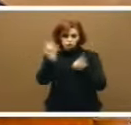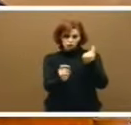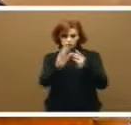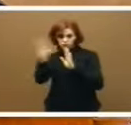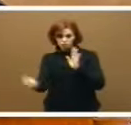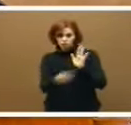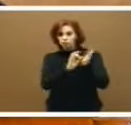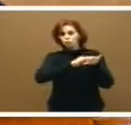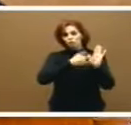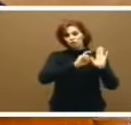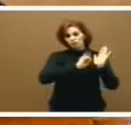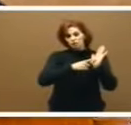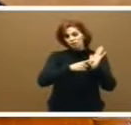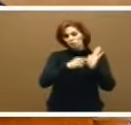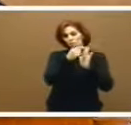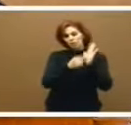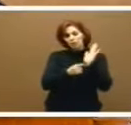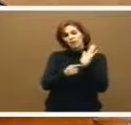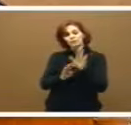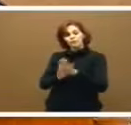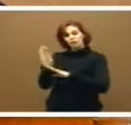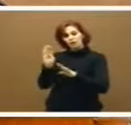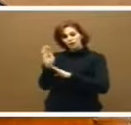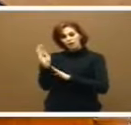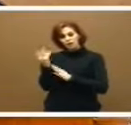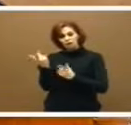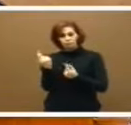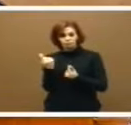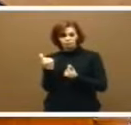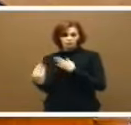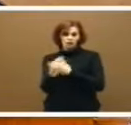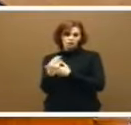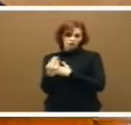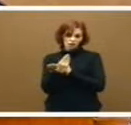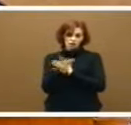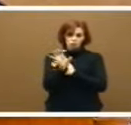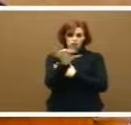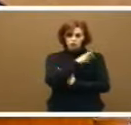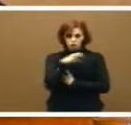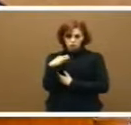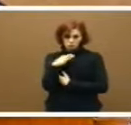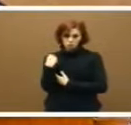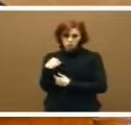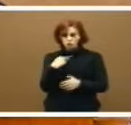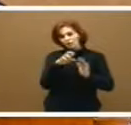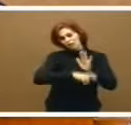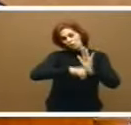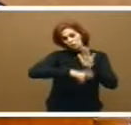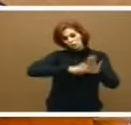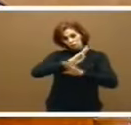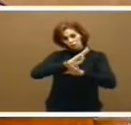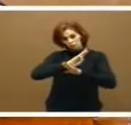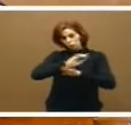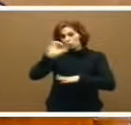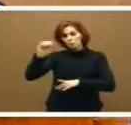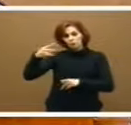proyecto de ley de medidas financieras y administrativas de la comunidad autónoma de Extremadura. De acuerdo con lo dispuesto en el reglamento de este Parlamento, en primer lugar,